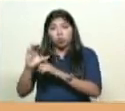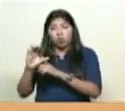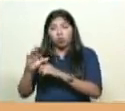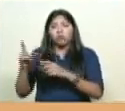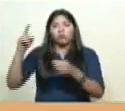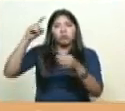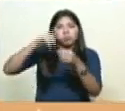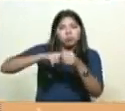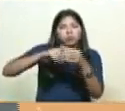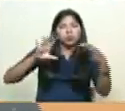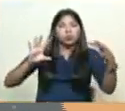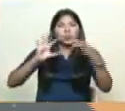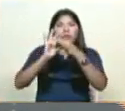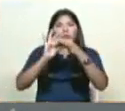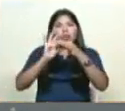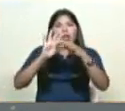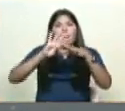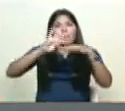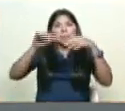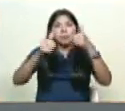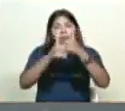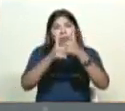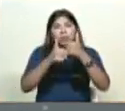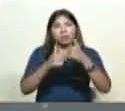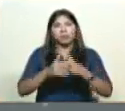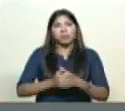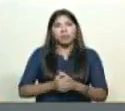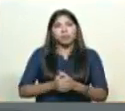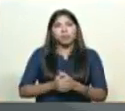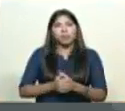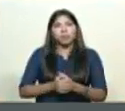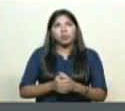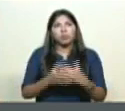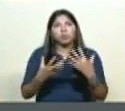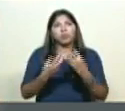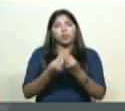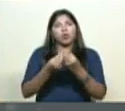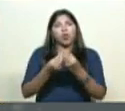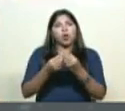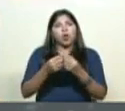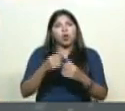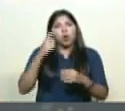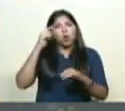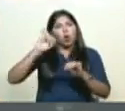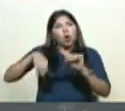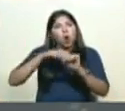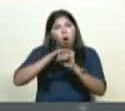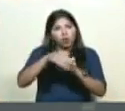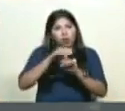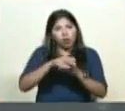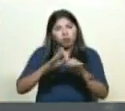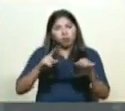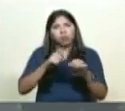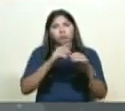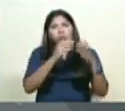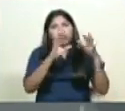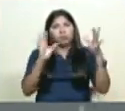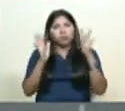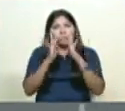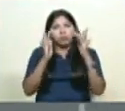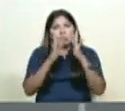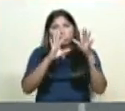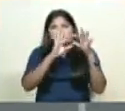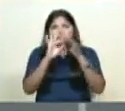circunscrito, puesto a una plataforma de la vicepresidencia que dirige nuestro querido hermano Jorge Rodríguez, y que a través de él, pues, la comunicación se ha